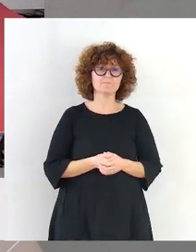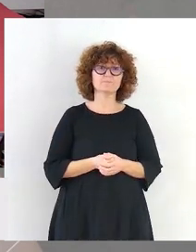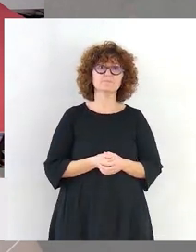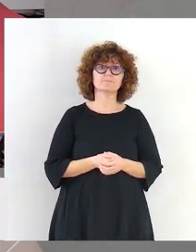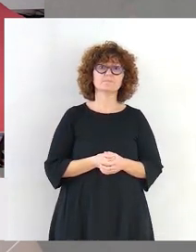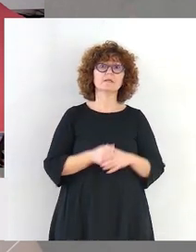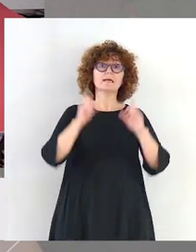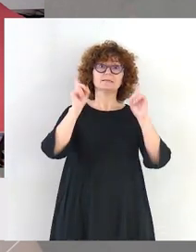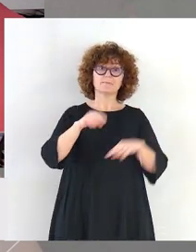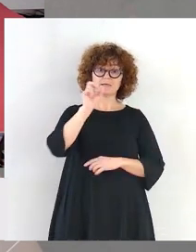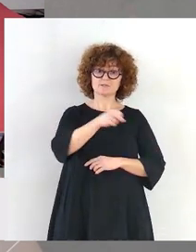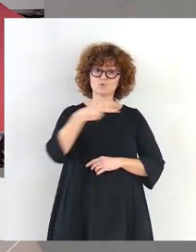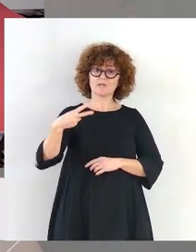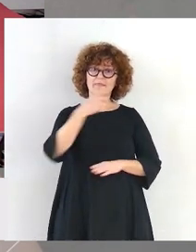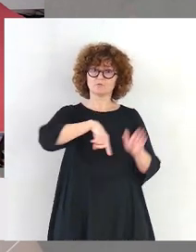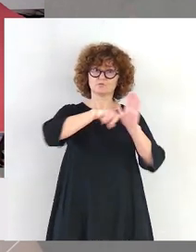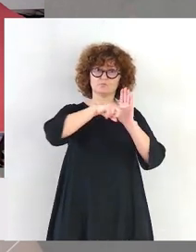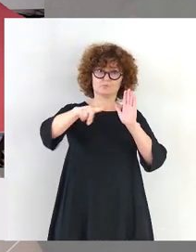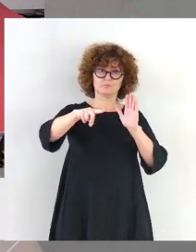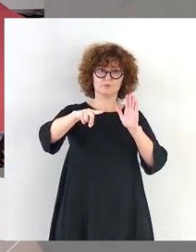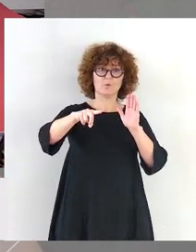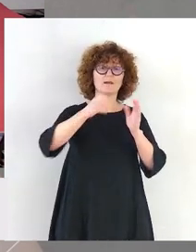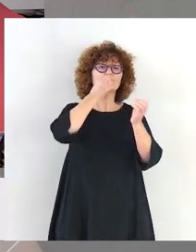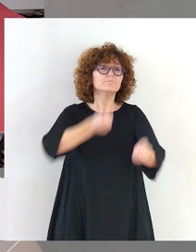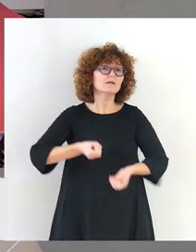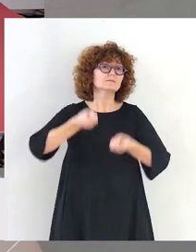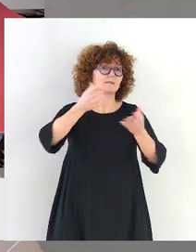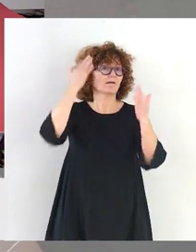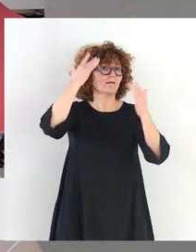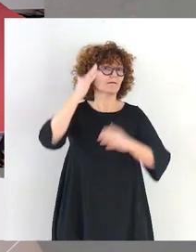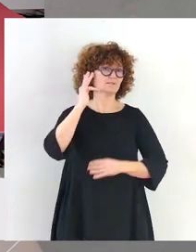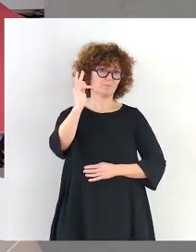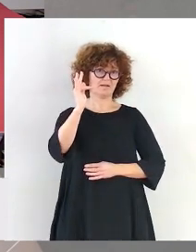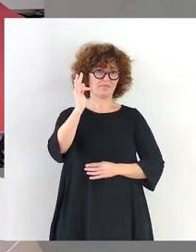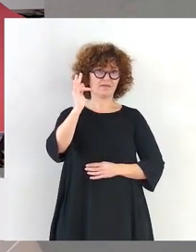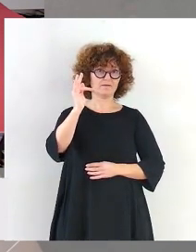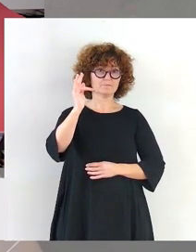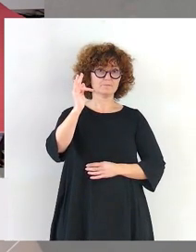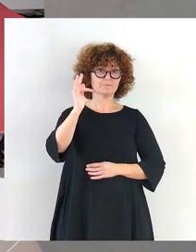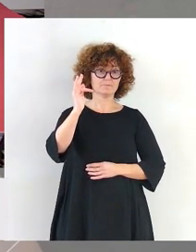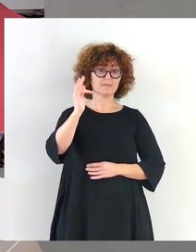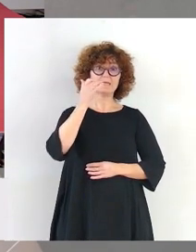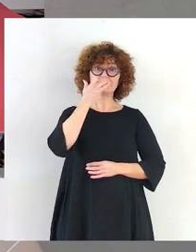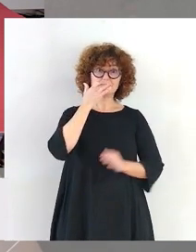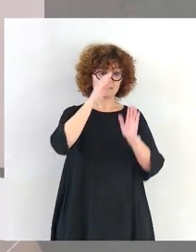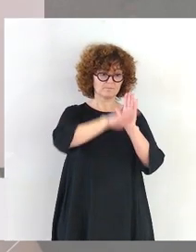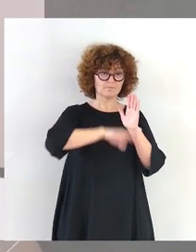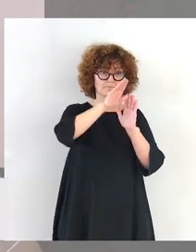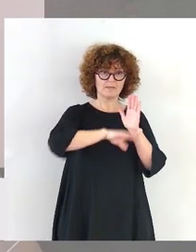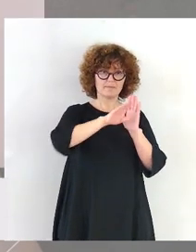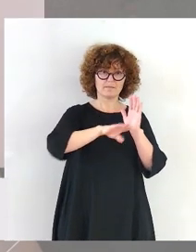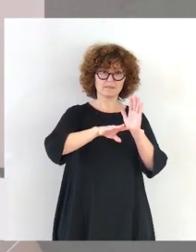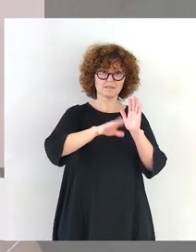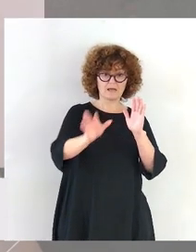en sus resultados un mensaje positivo un mensaje de Esperanza la adopción de medidas más ambiciosas